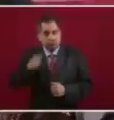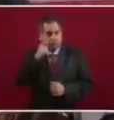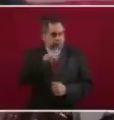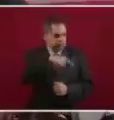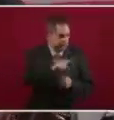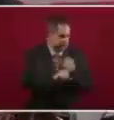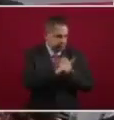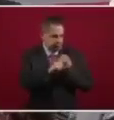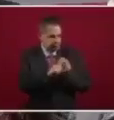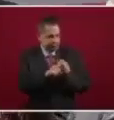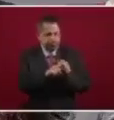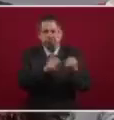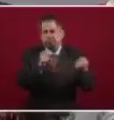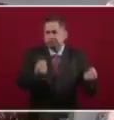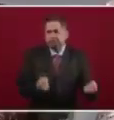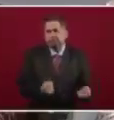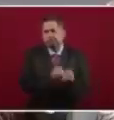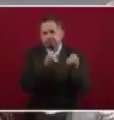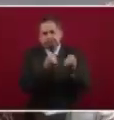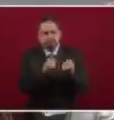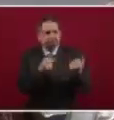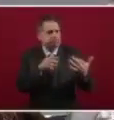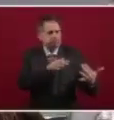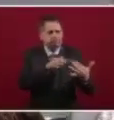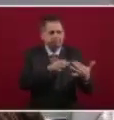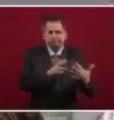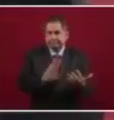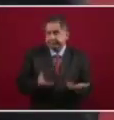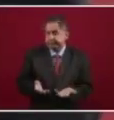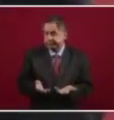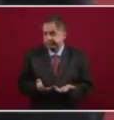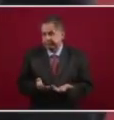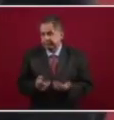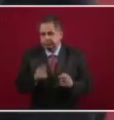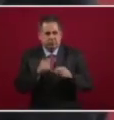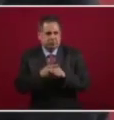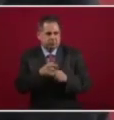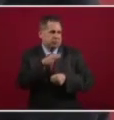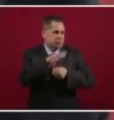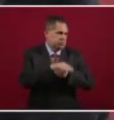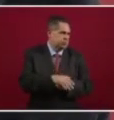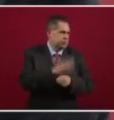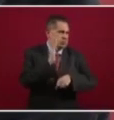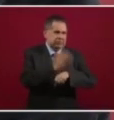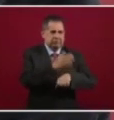enfrentar el problema solo con medidas coercitivas